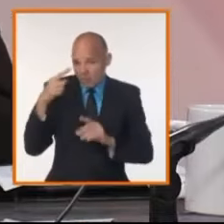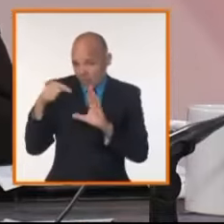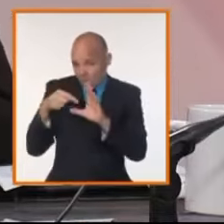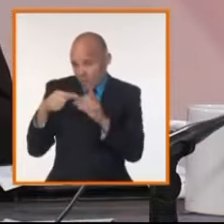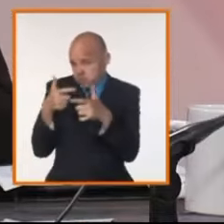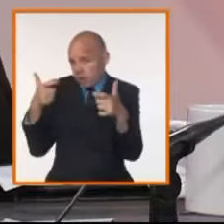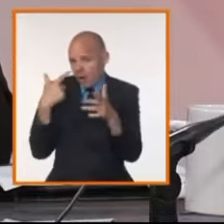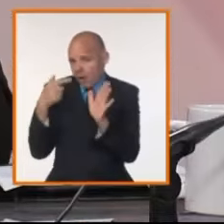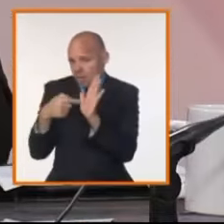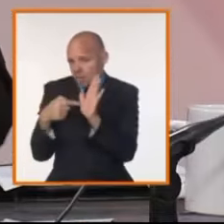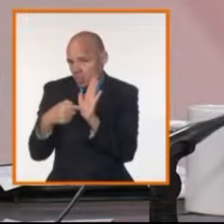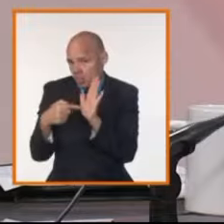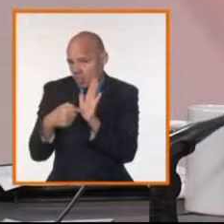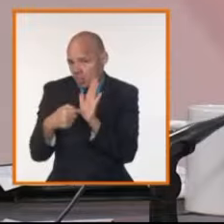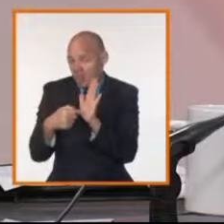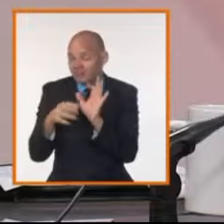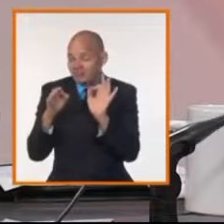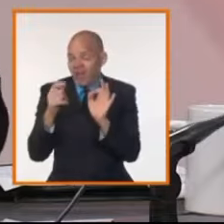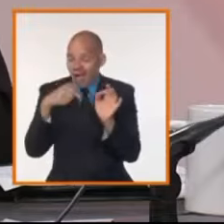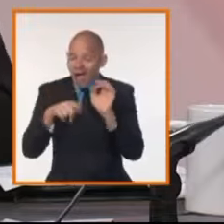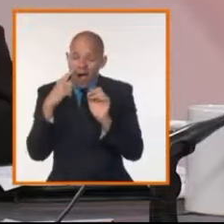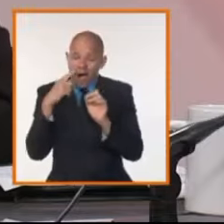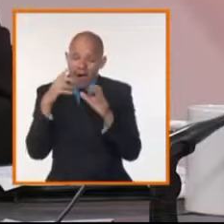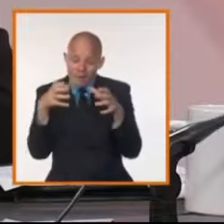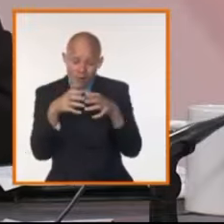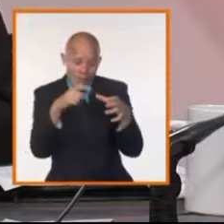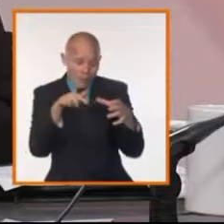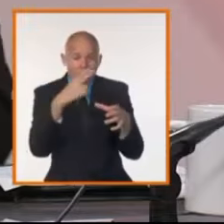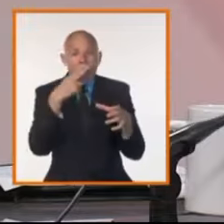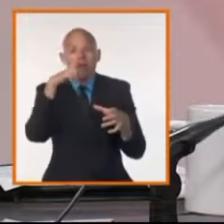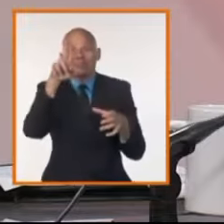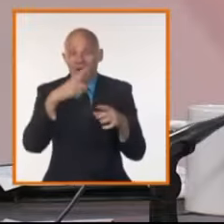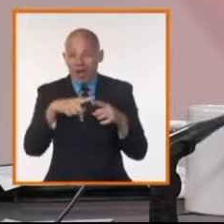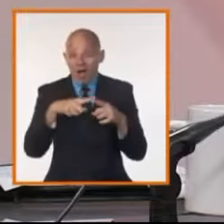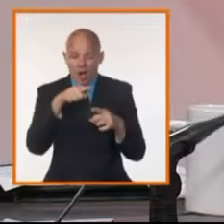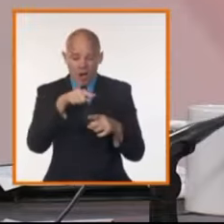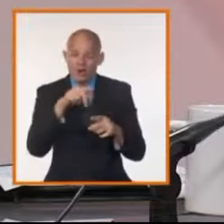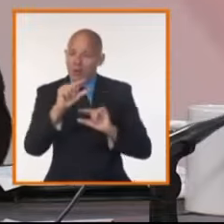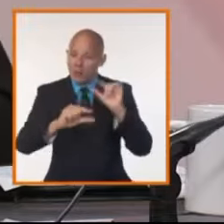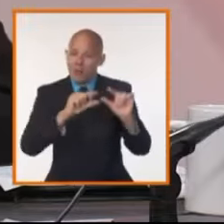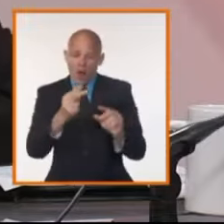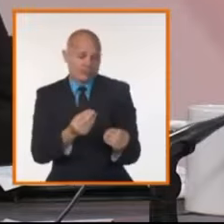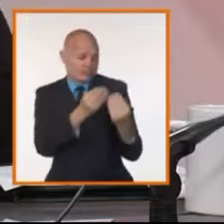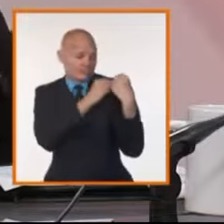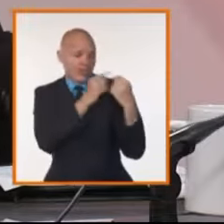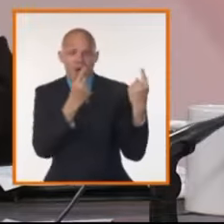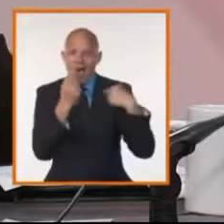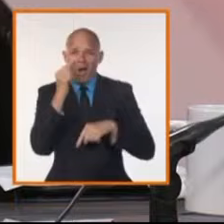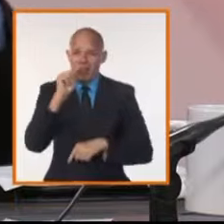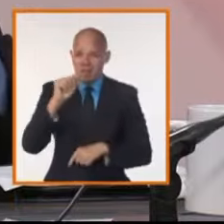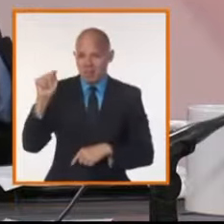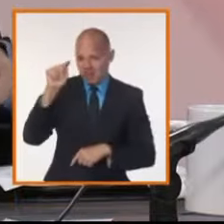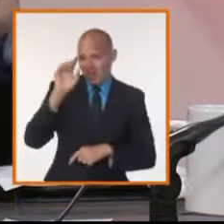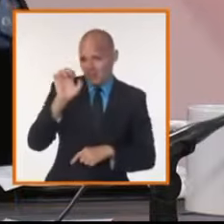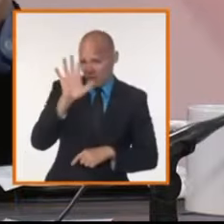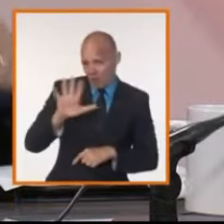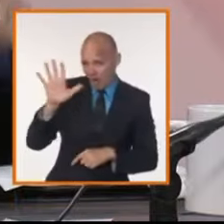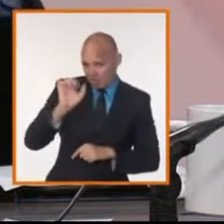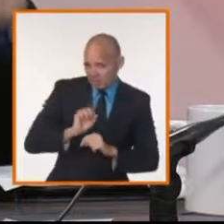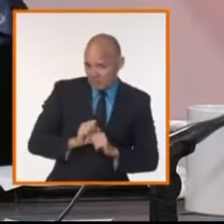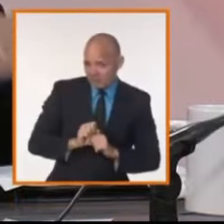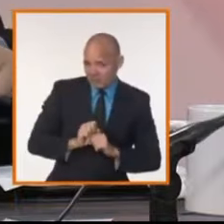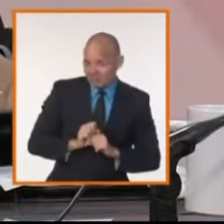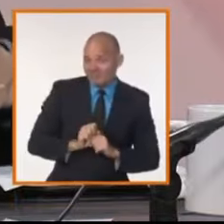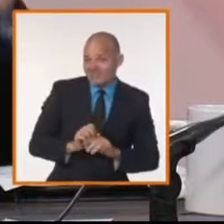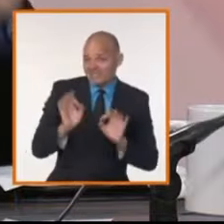el resurgir de las fuerzas derechistas o ultraderechistas y también su llegada incluso al poder en varias Las Naciones de Europa que es hoy el continente donde más